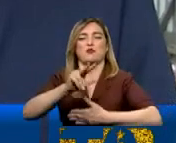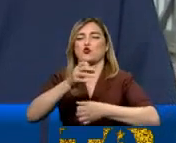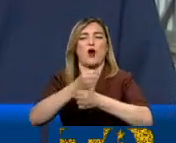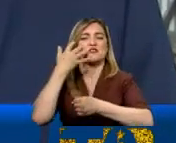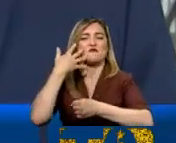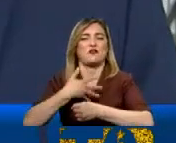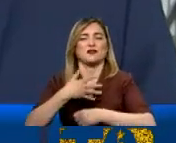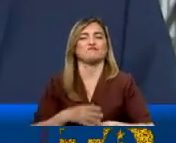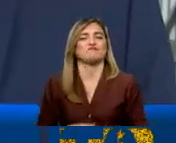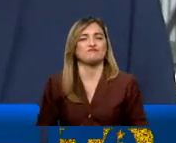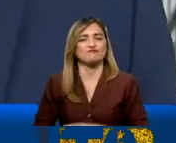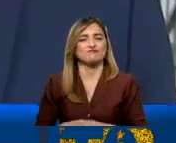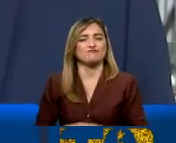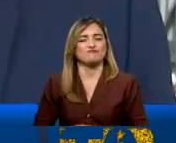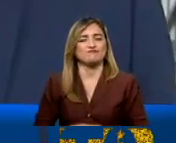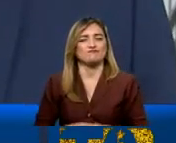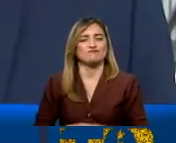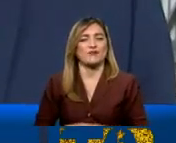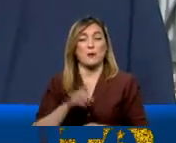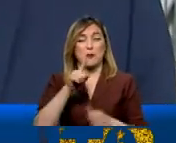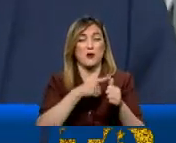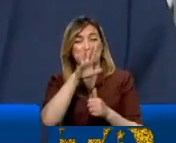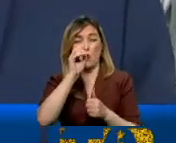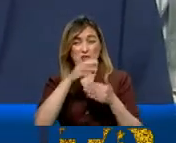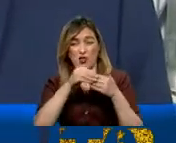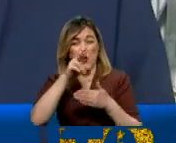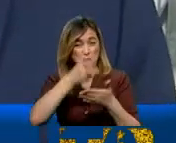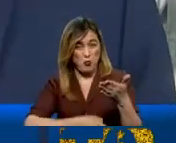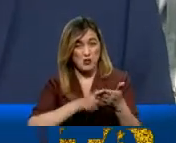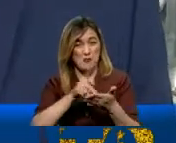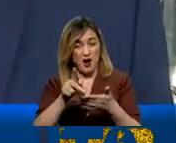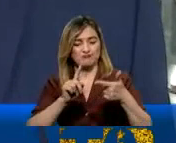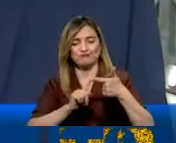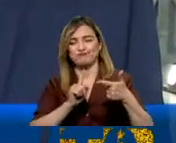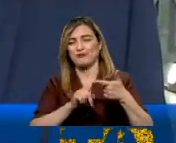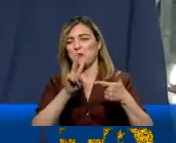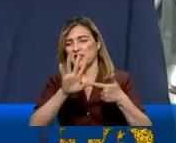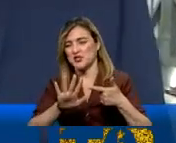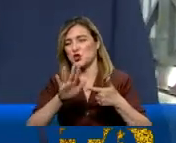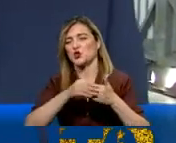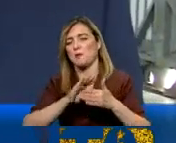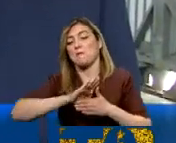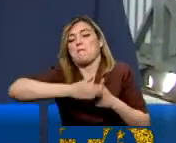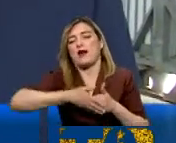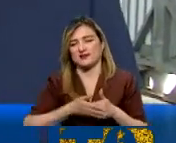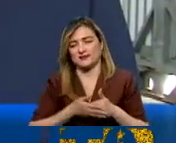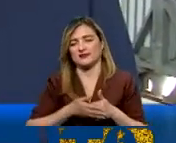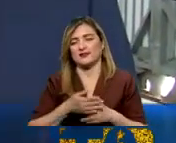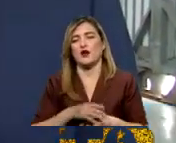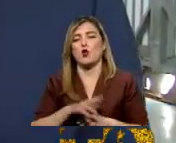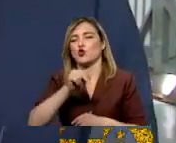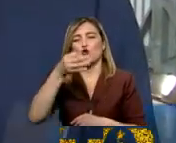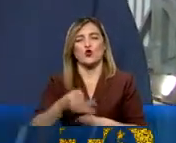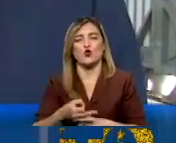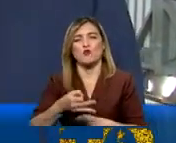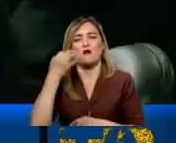hecho el proceso de revisión técnica vehicular. El primero es de $50 por no cumplir esa obligación, y $25 adicionales por no haber